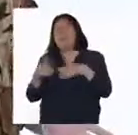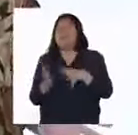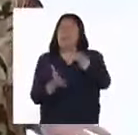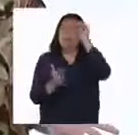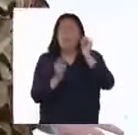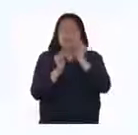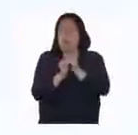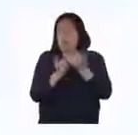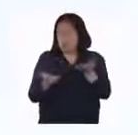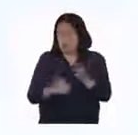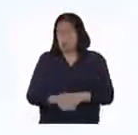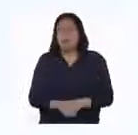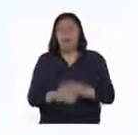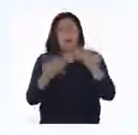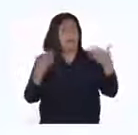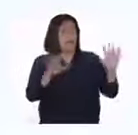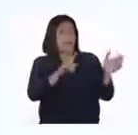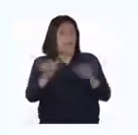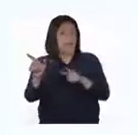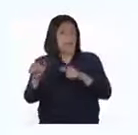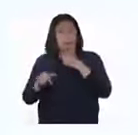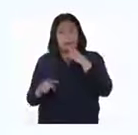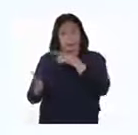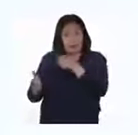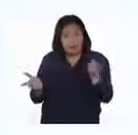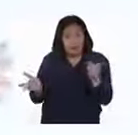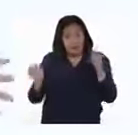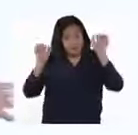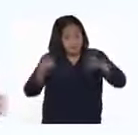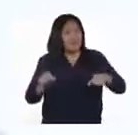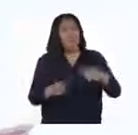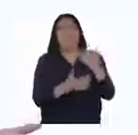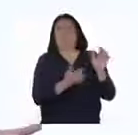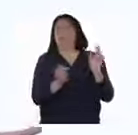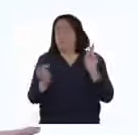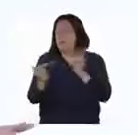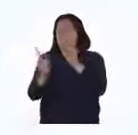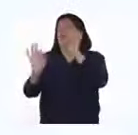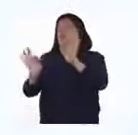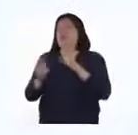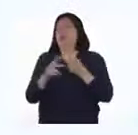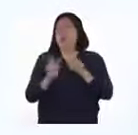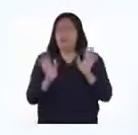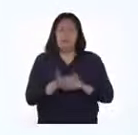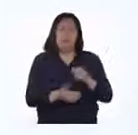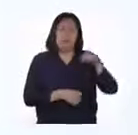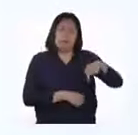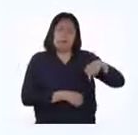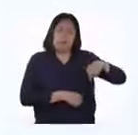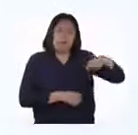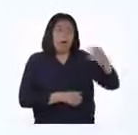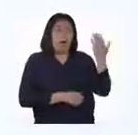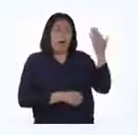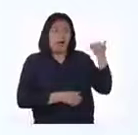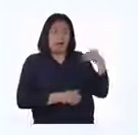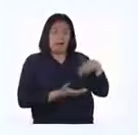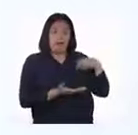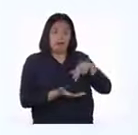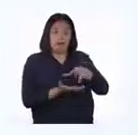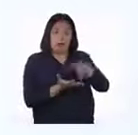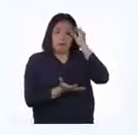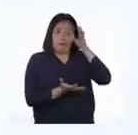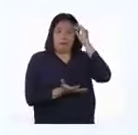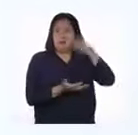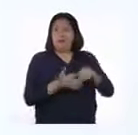todos juntos. ¿Listos y listos por allá? Perfecto, entonces comenzamos. Durante estos días hemos ido aprendiendo